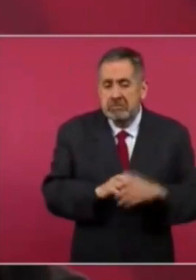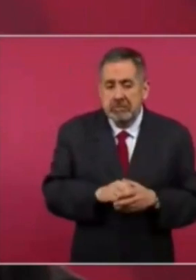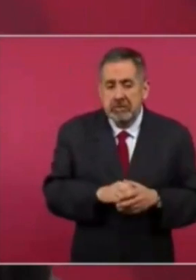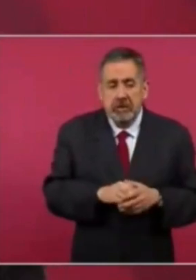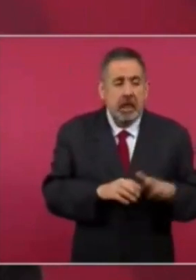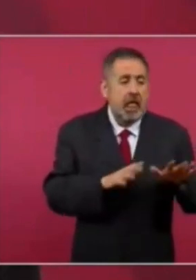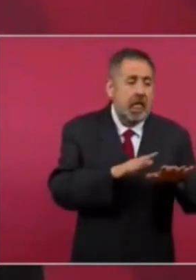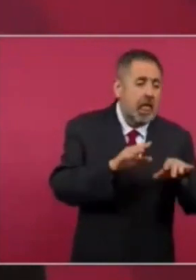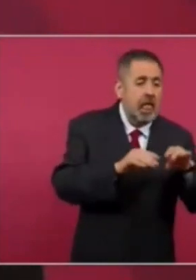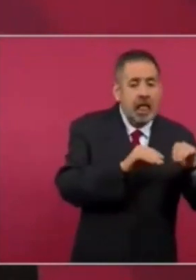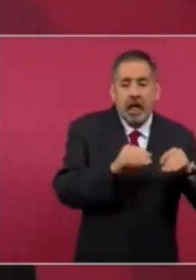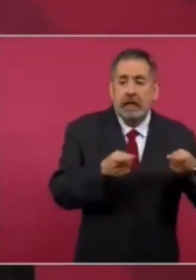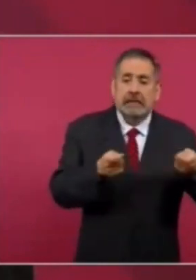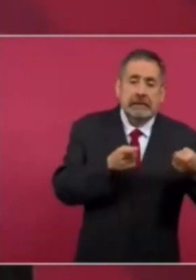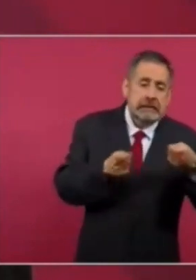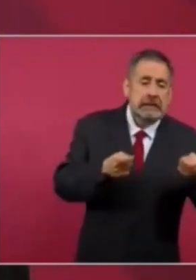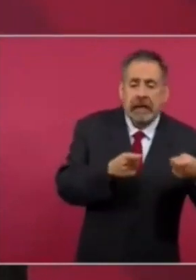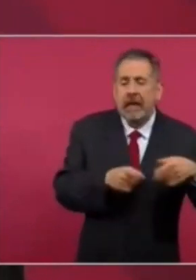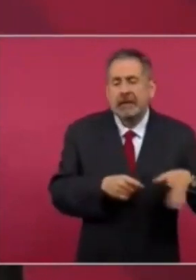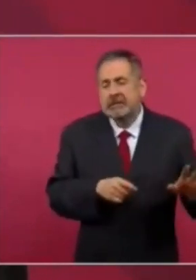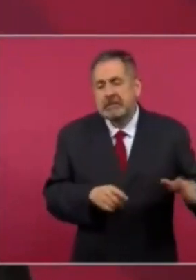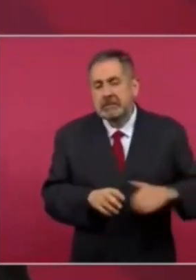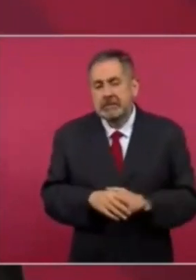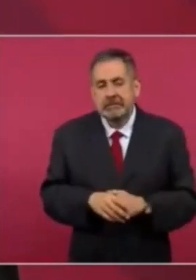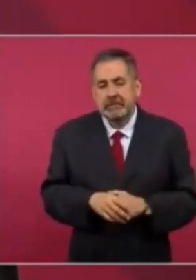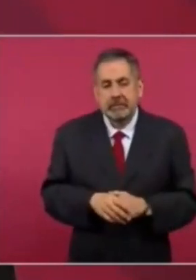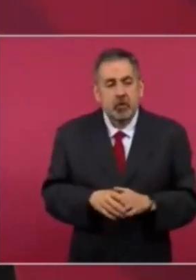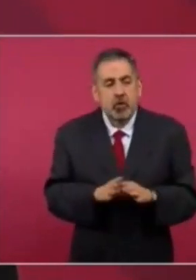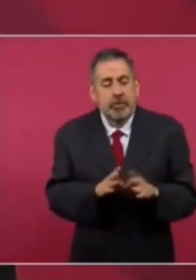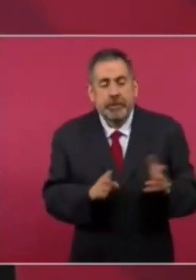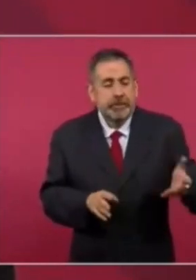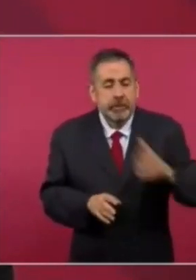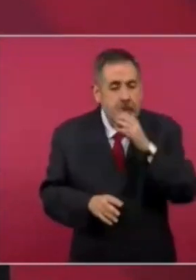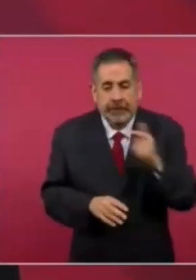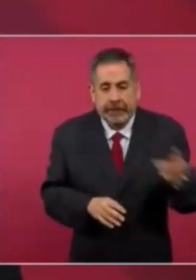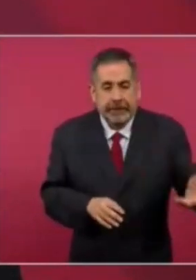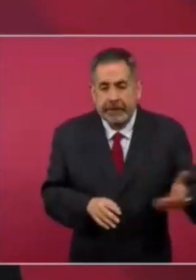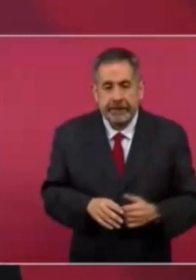tratando de ahí de dominar. Pero ¿cómo le van a hacer?